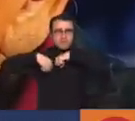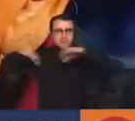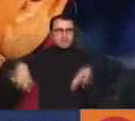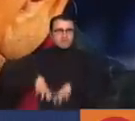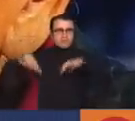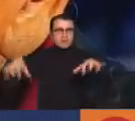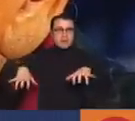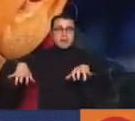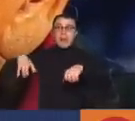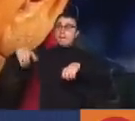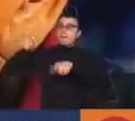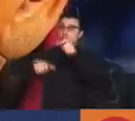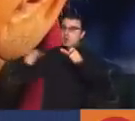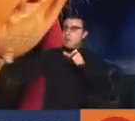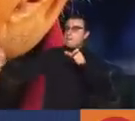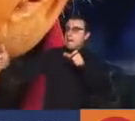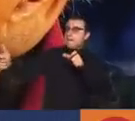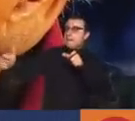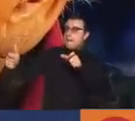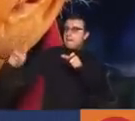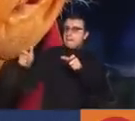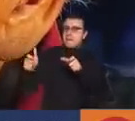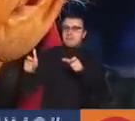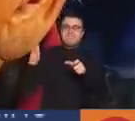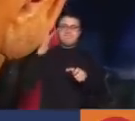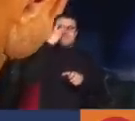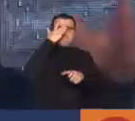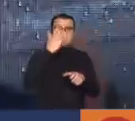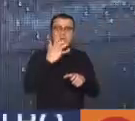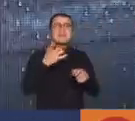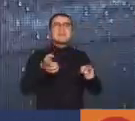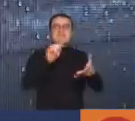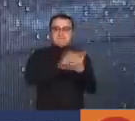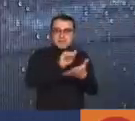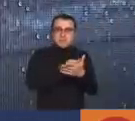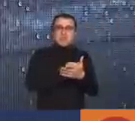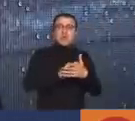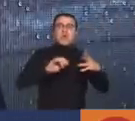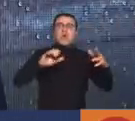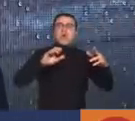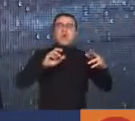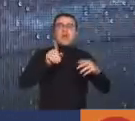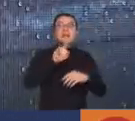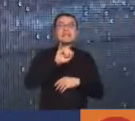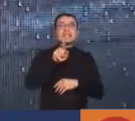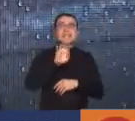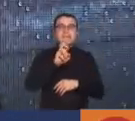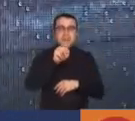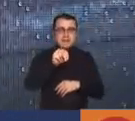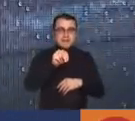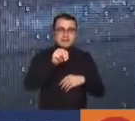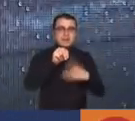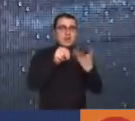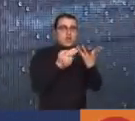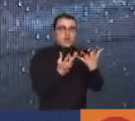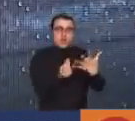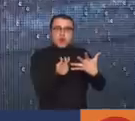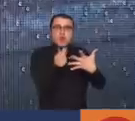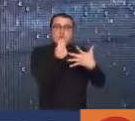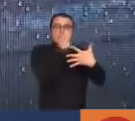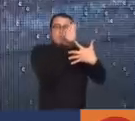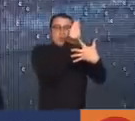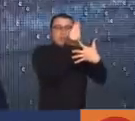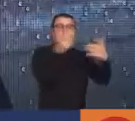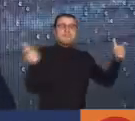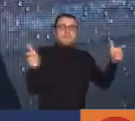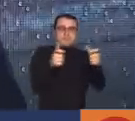reduciéndose a partir de las categorías en que dividieron el Sisbén, que aquí alguien lo dijo. Y entonces